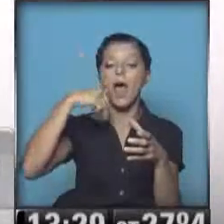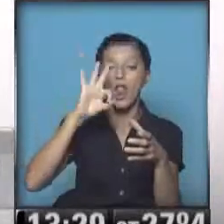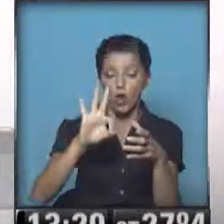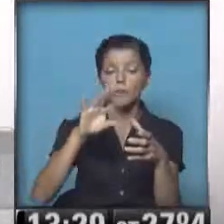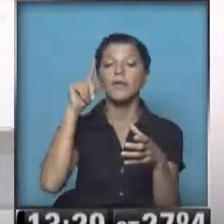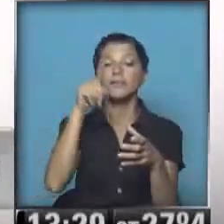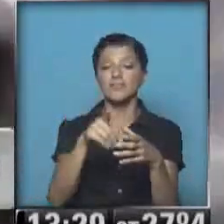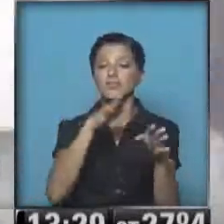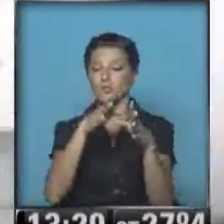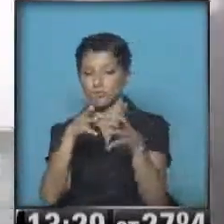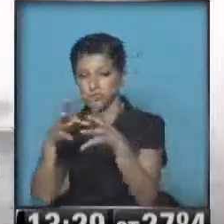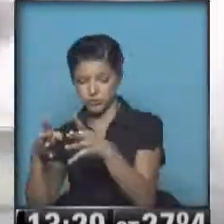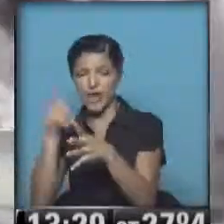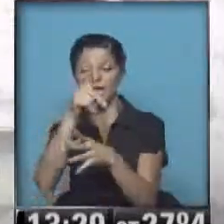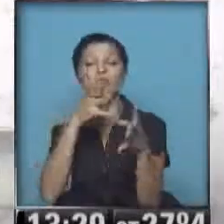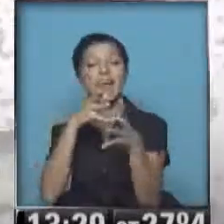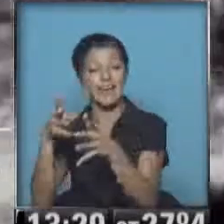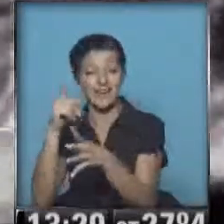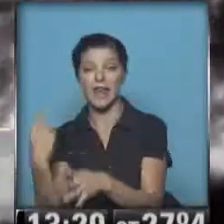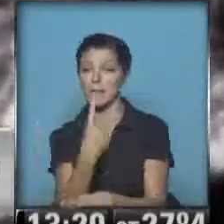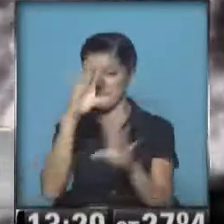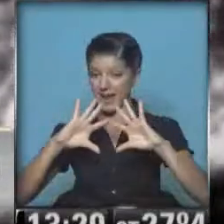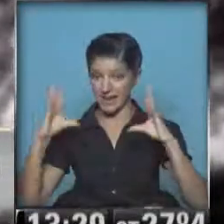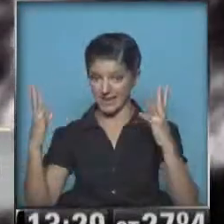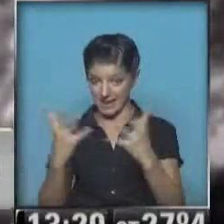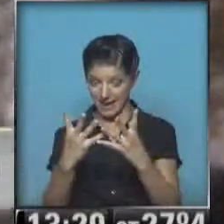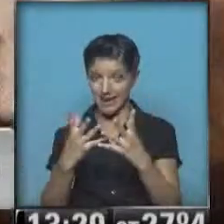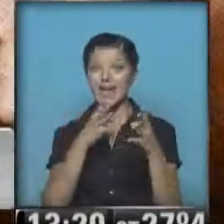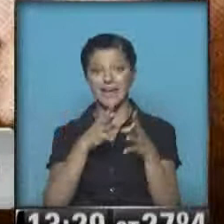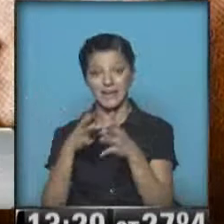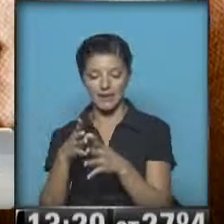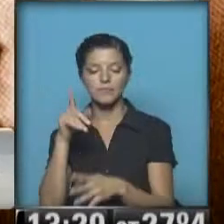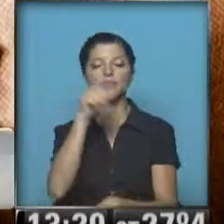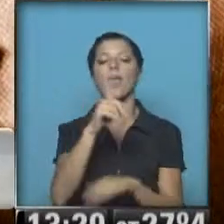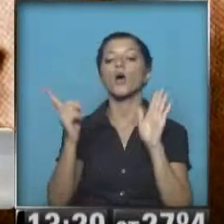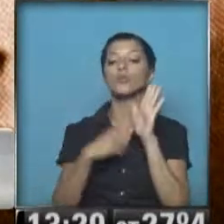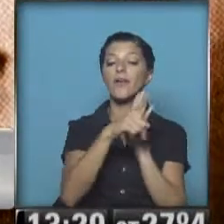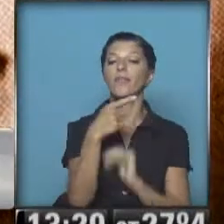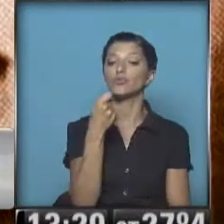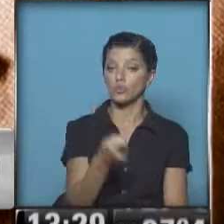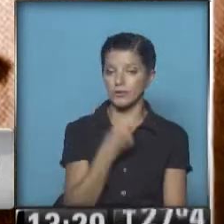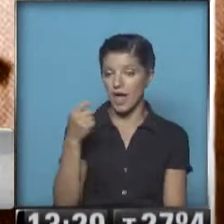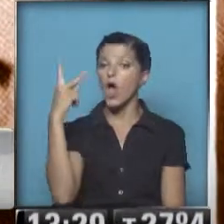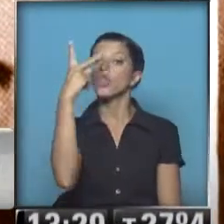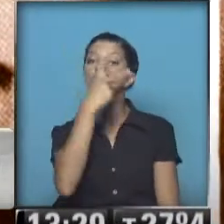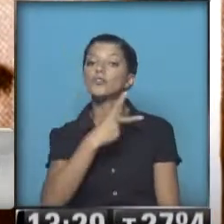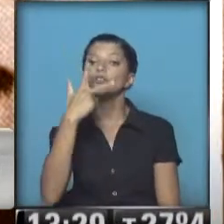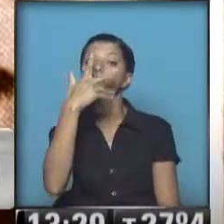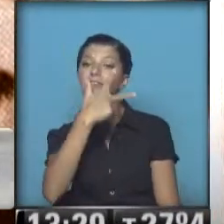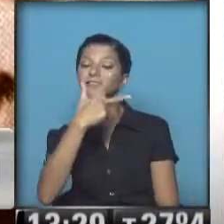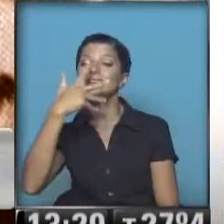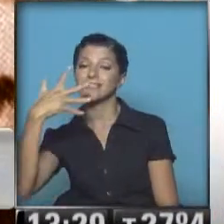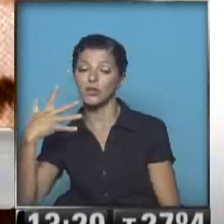en la batalla de Sarikamish en el marco de la Primera Guerra Mundial, las autoridades turcas detuvieron a 235